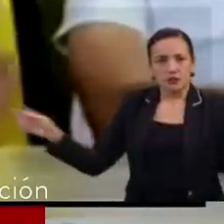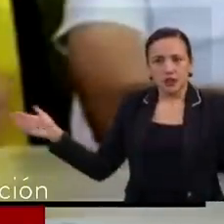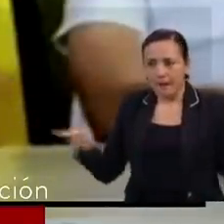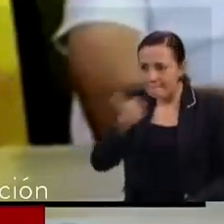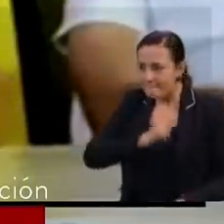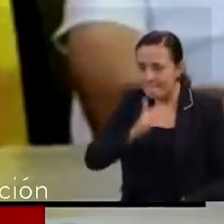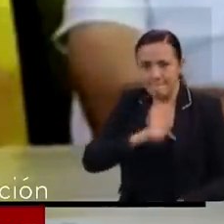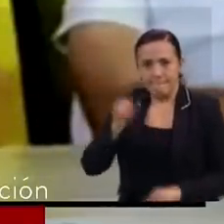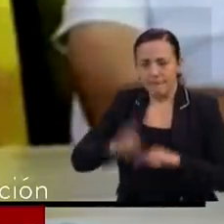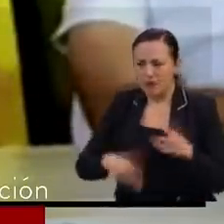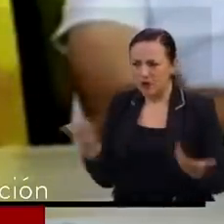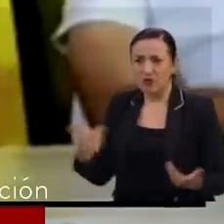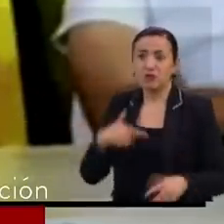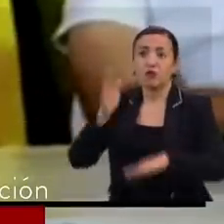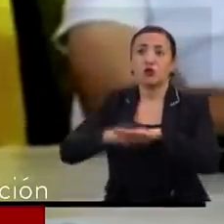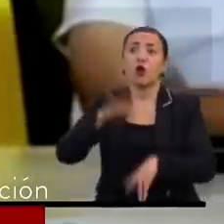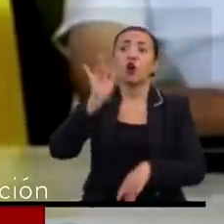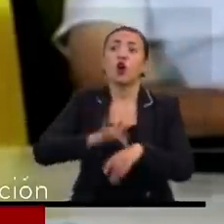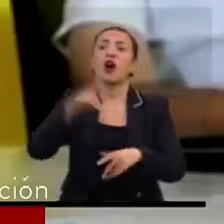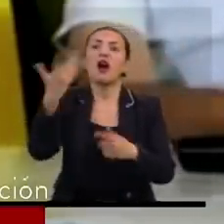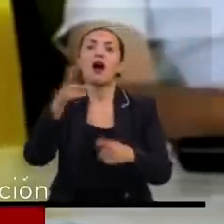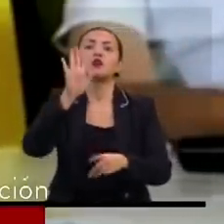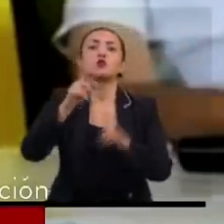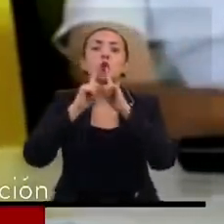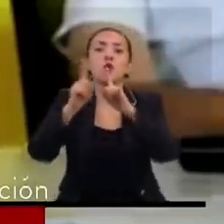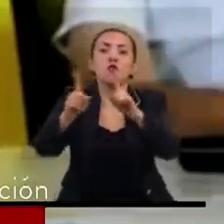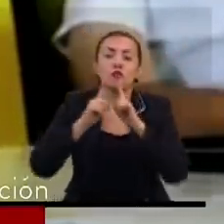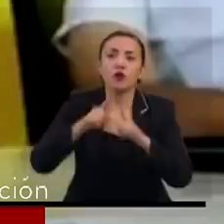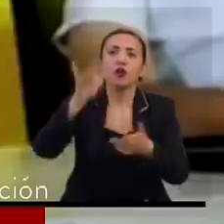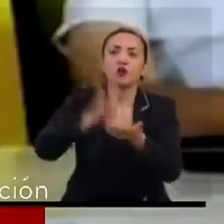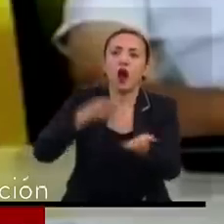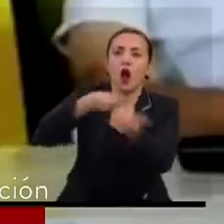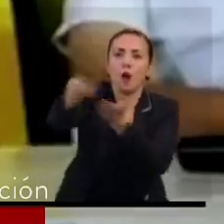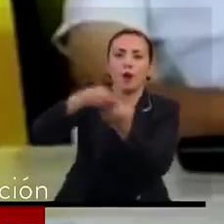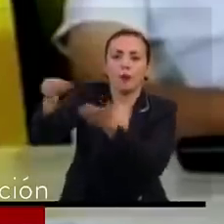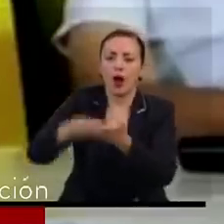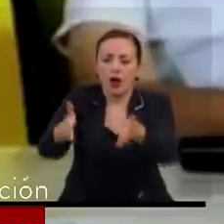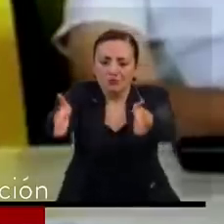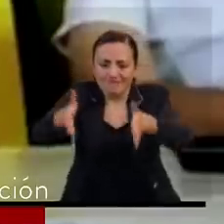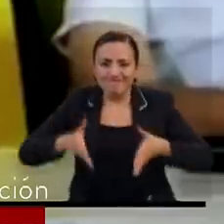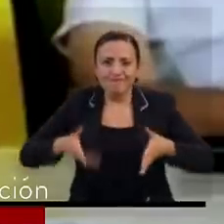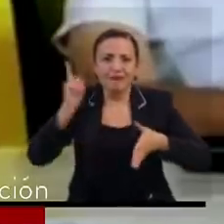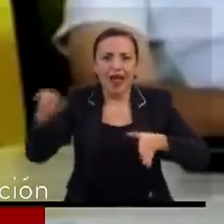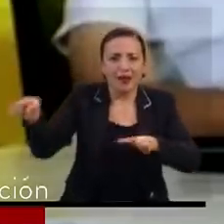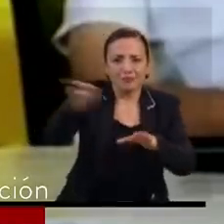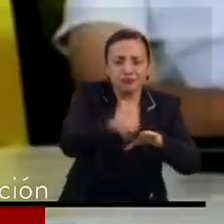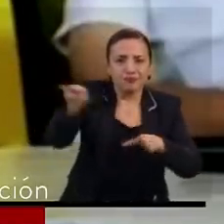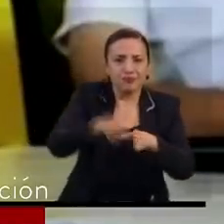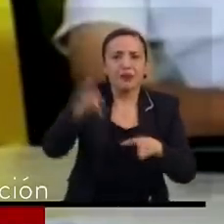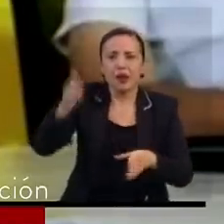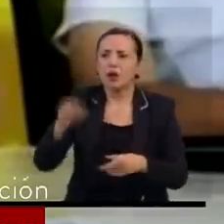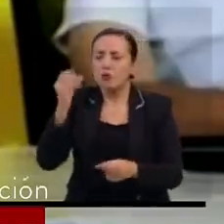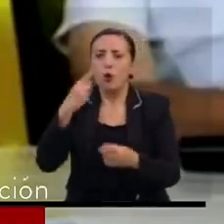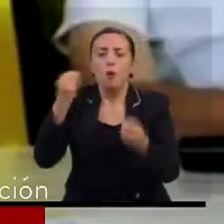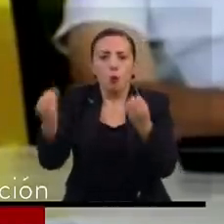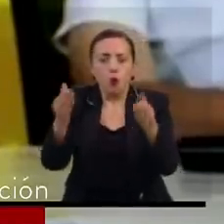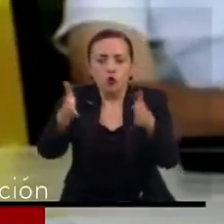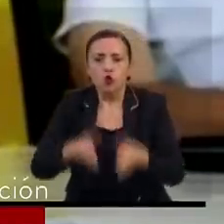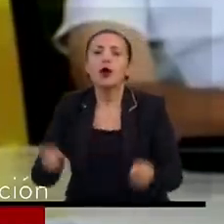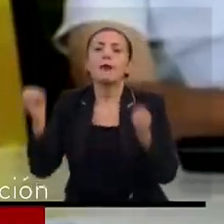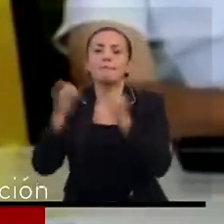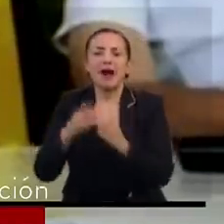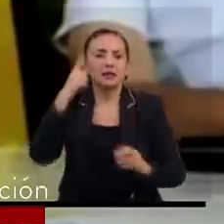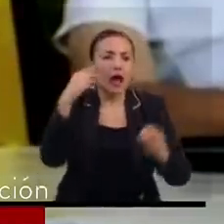para que traigan ataúdes para Ciénaga. Muchos ataúdes. Vamos a concretar un